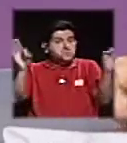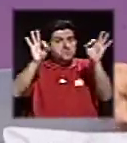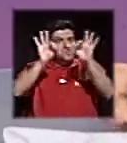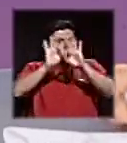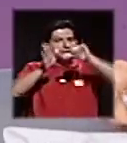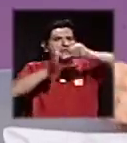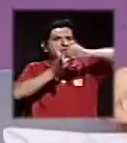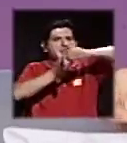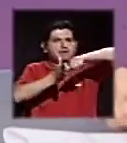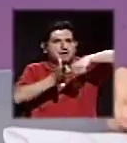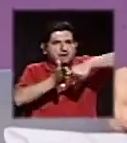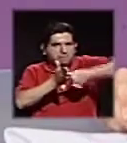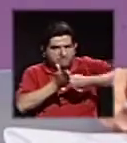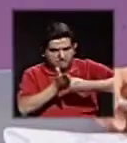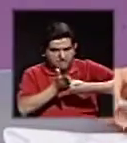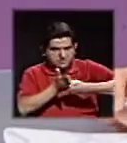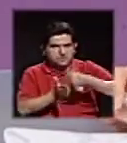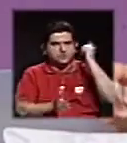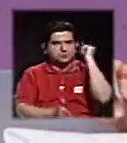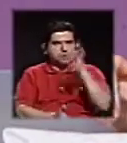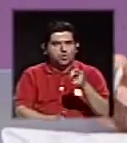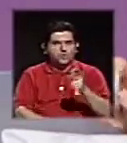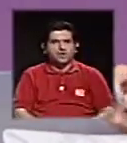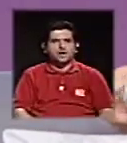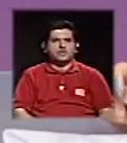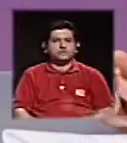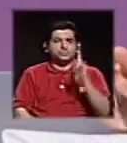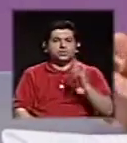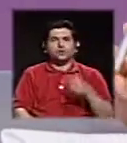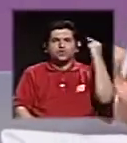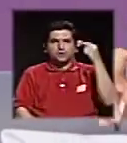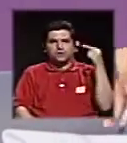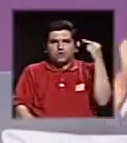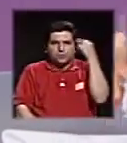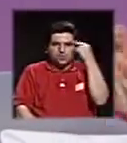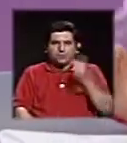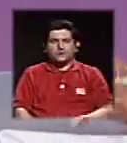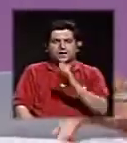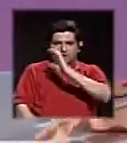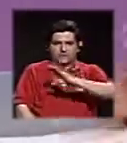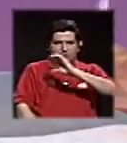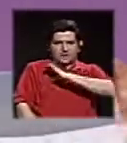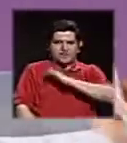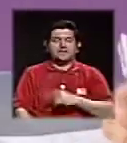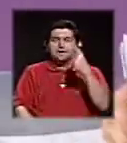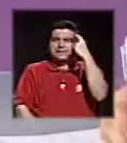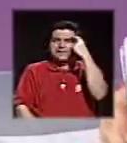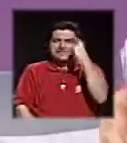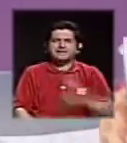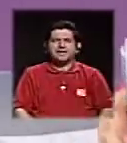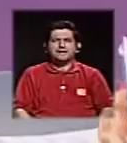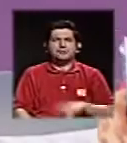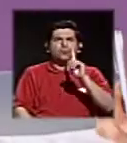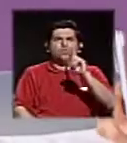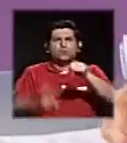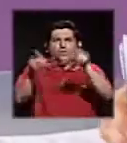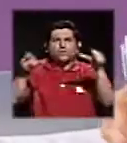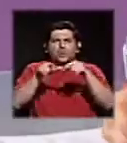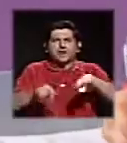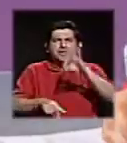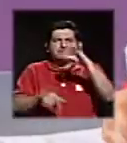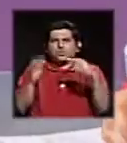enfatizar en que la obligación de un mandato de calidad verdad sobre todo un puesto de elección popular en donde el colegio